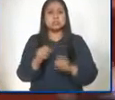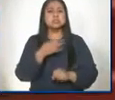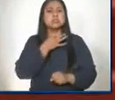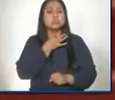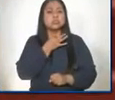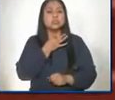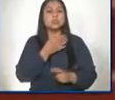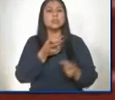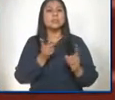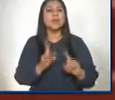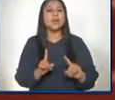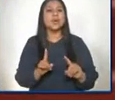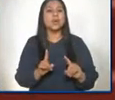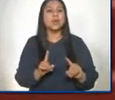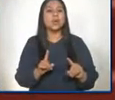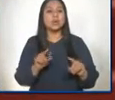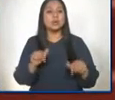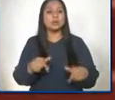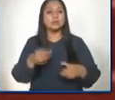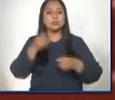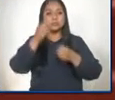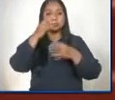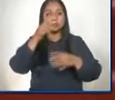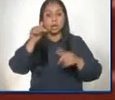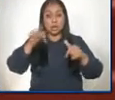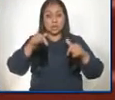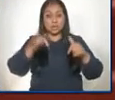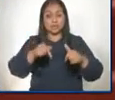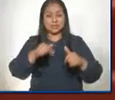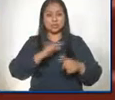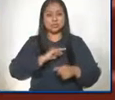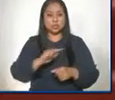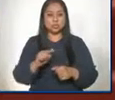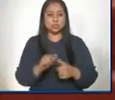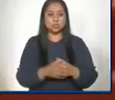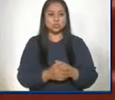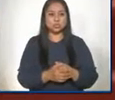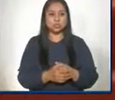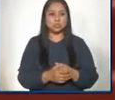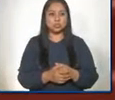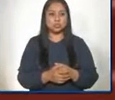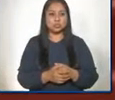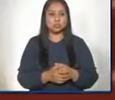Pero de primera mano podemos decir que son